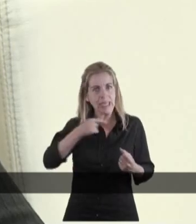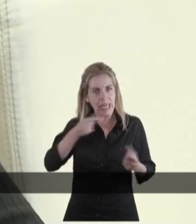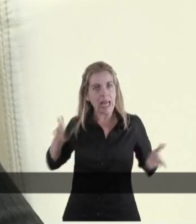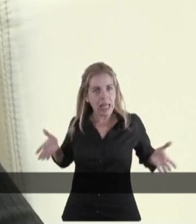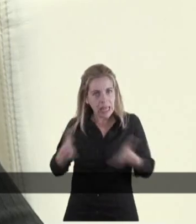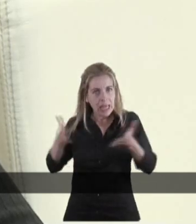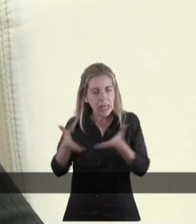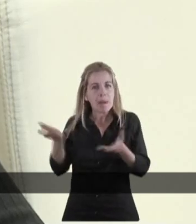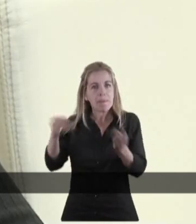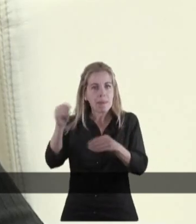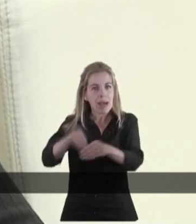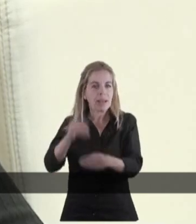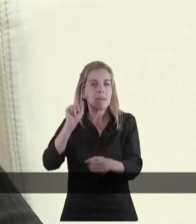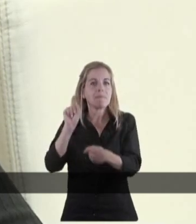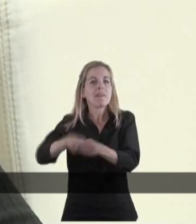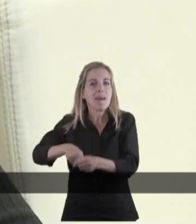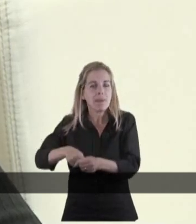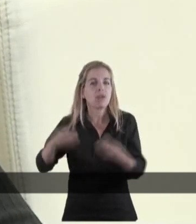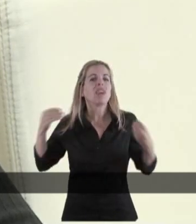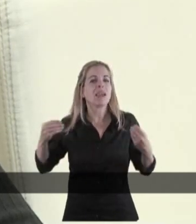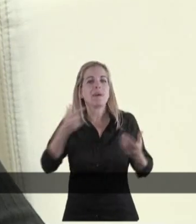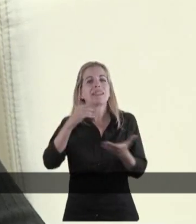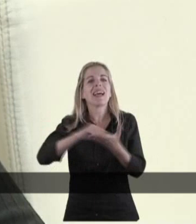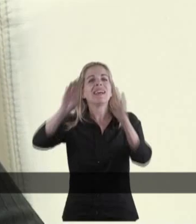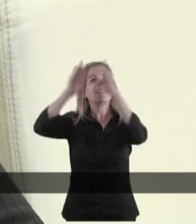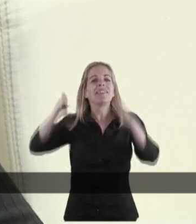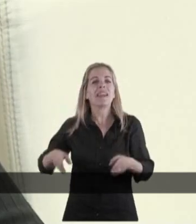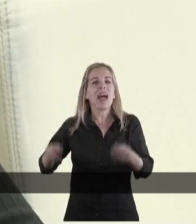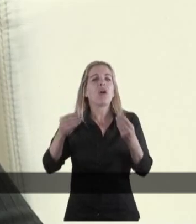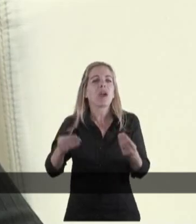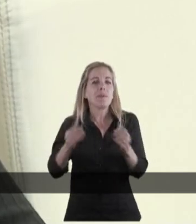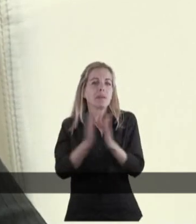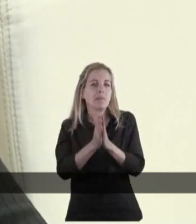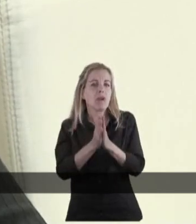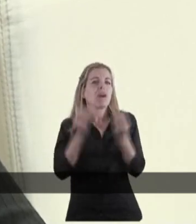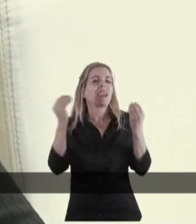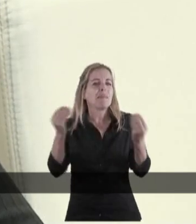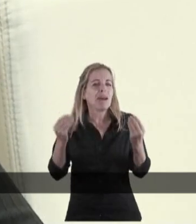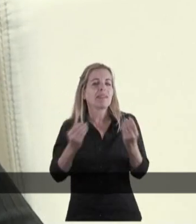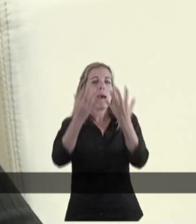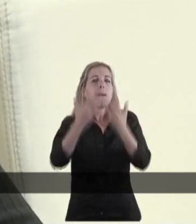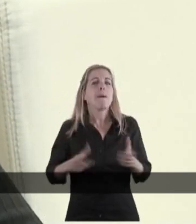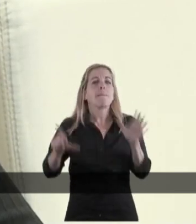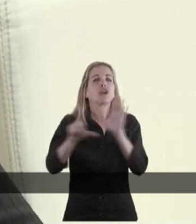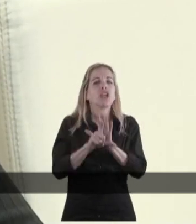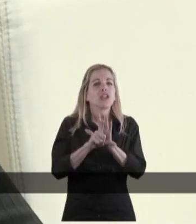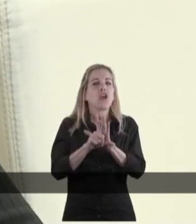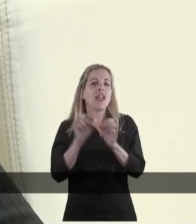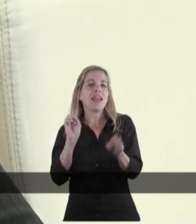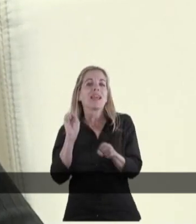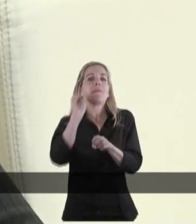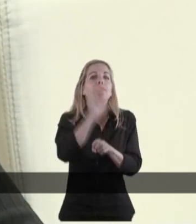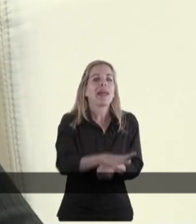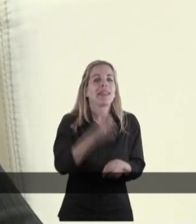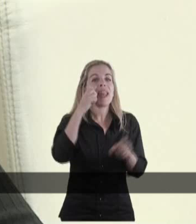dio en el bloque del Frente de Todos en el Senado? Si puede replicarse con otros proyectos que manden en el futuro el Ejecutivo y en la